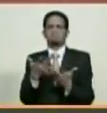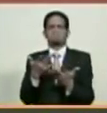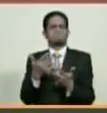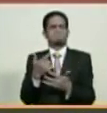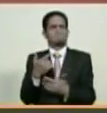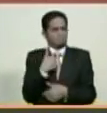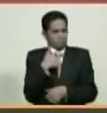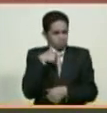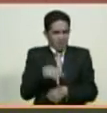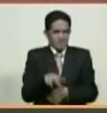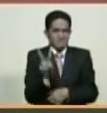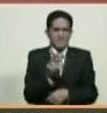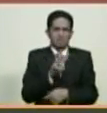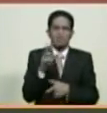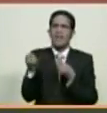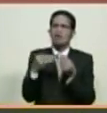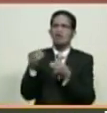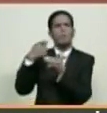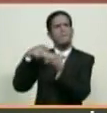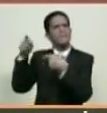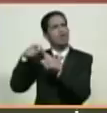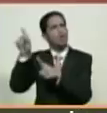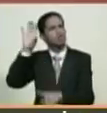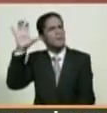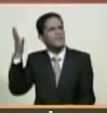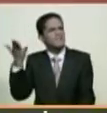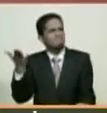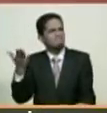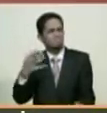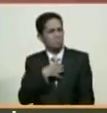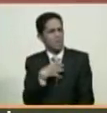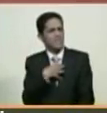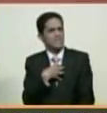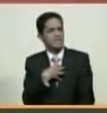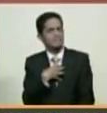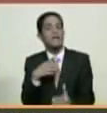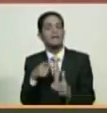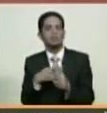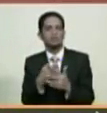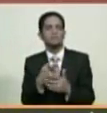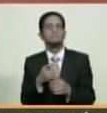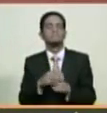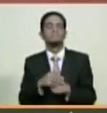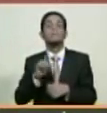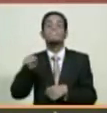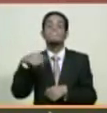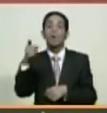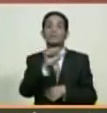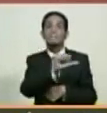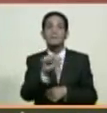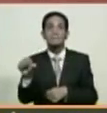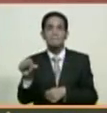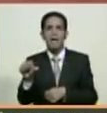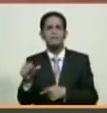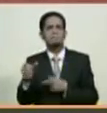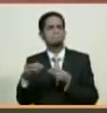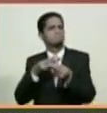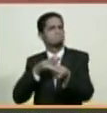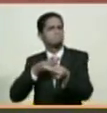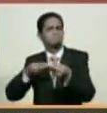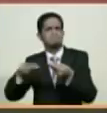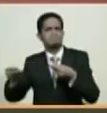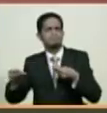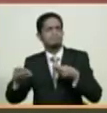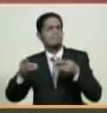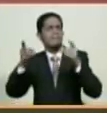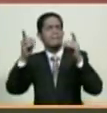es libre. Desde el día lunes 20 de agosto el cambio es fluctuante y libre. ¿Quién decide